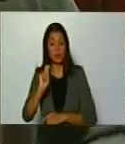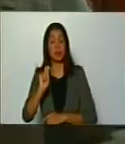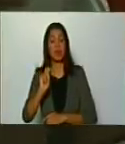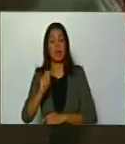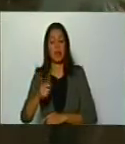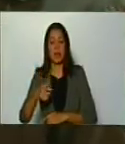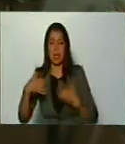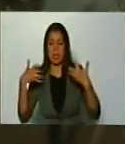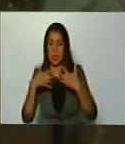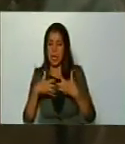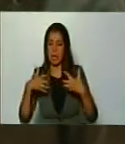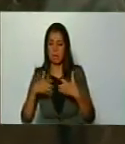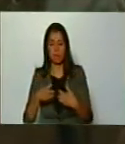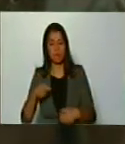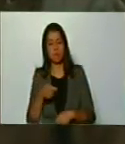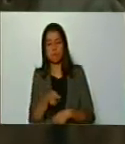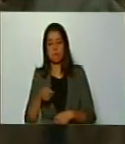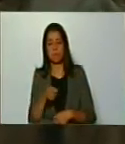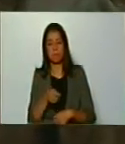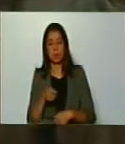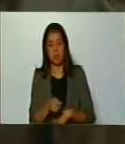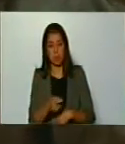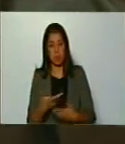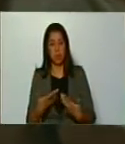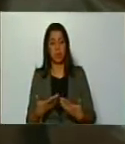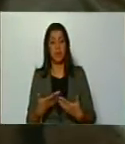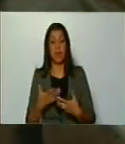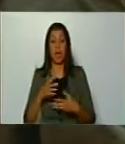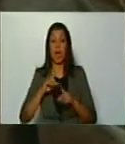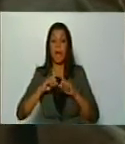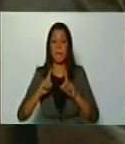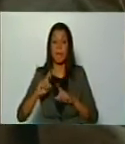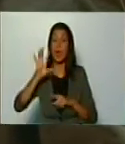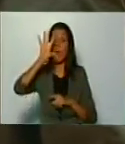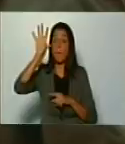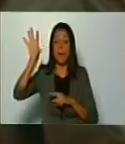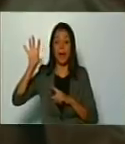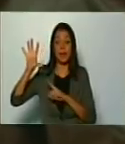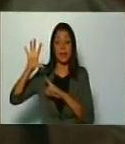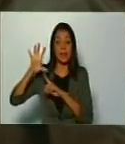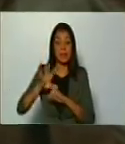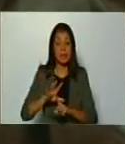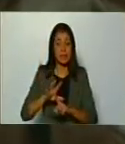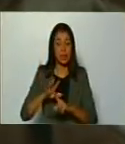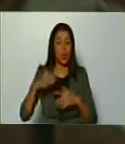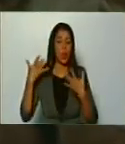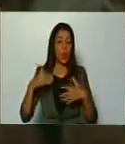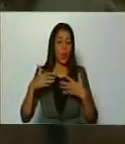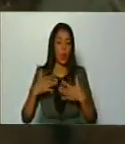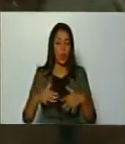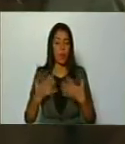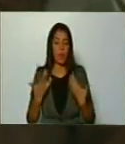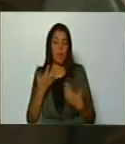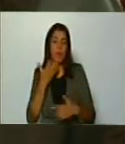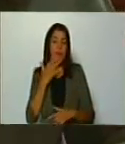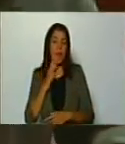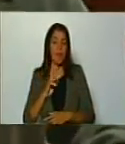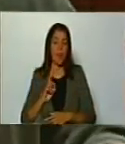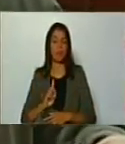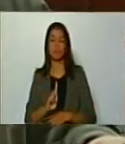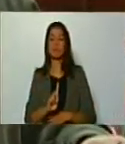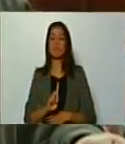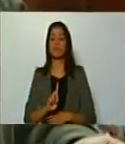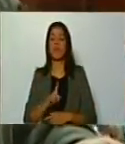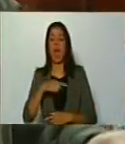asedio interno, pero ¿cuántos llevamos de asedio externo? ¿Puede alguien aparecer hoy y decir